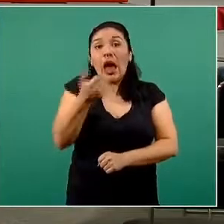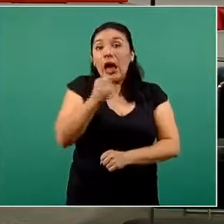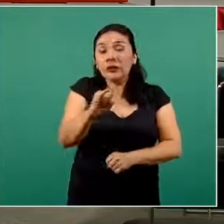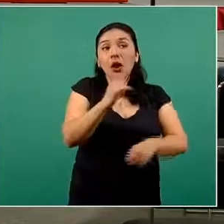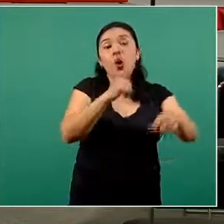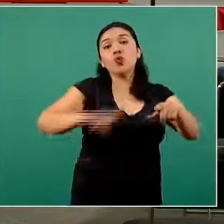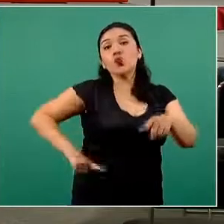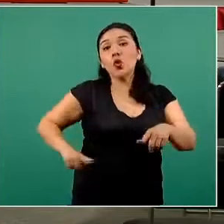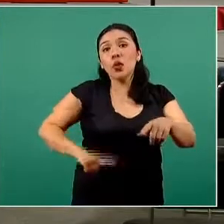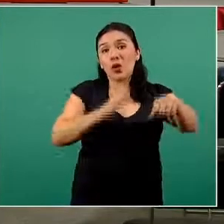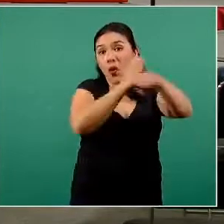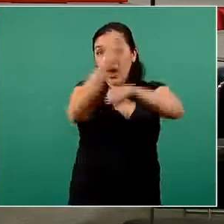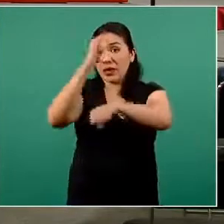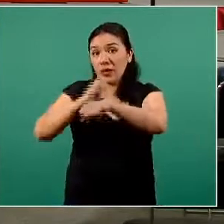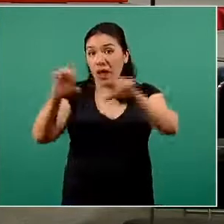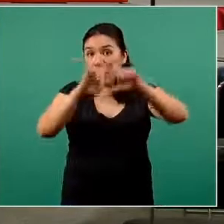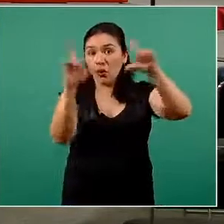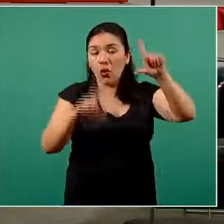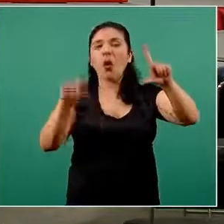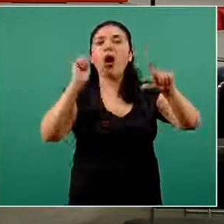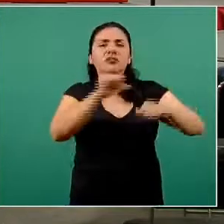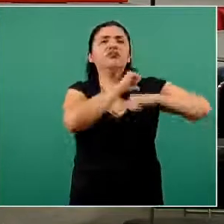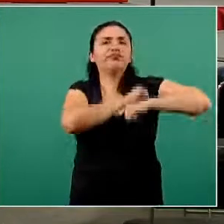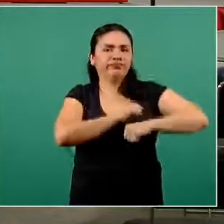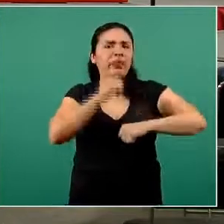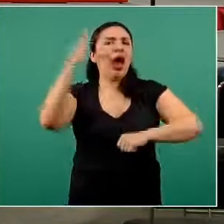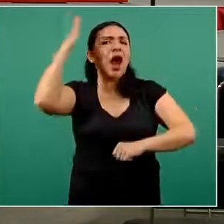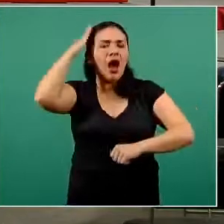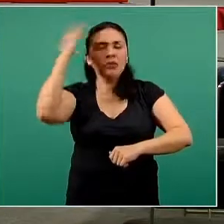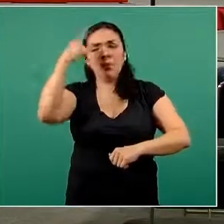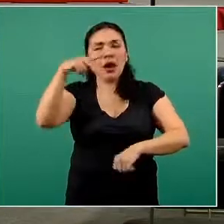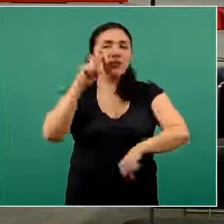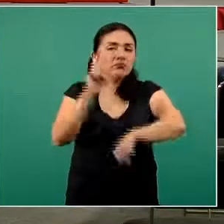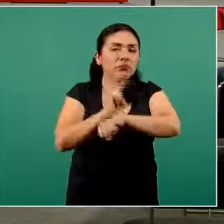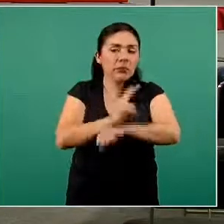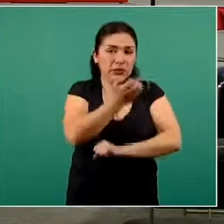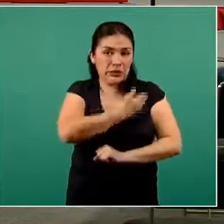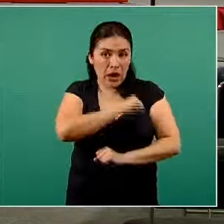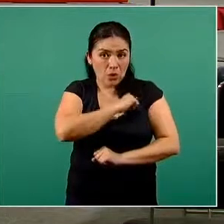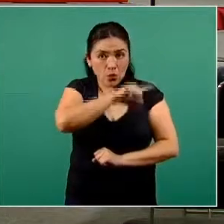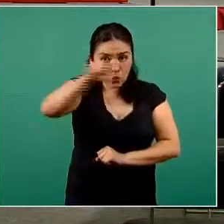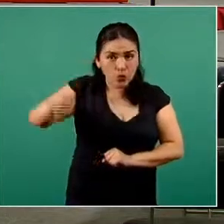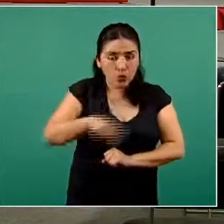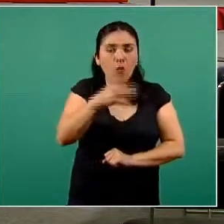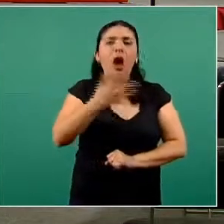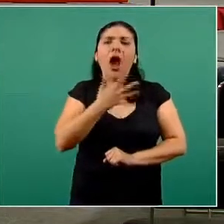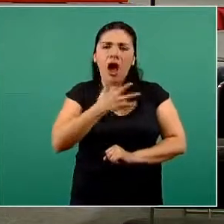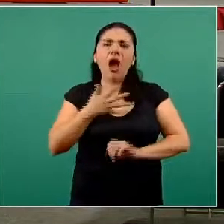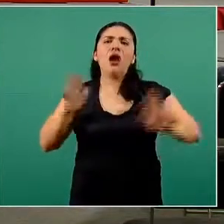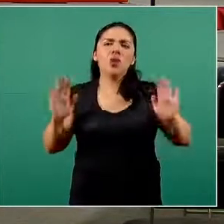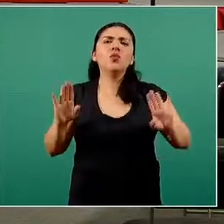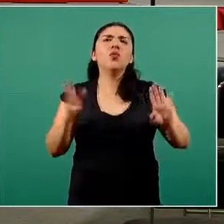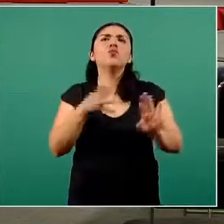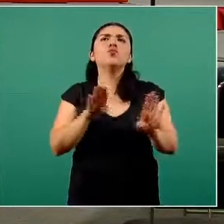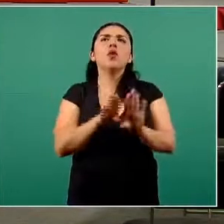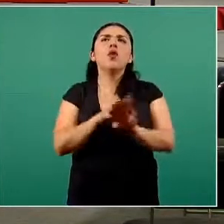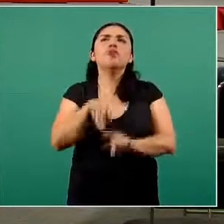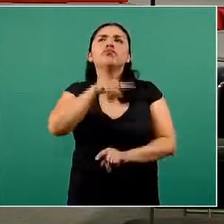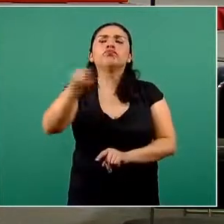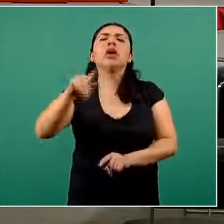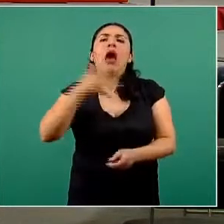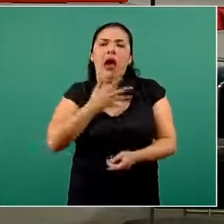entidades federativas son autoridades sanitarias y tienen un margen